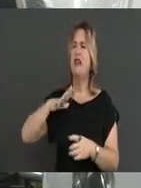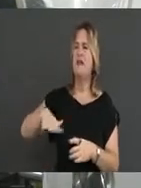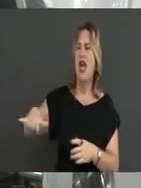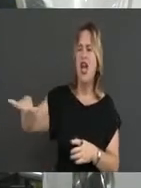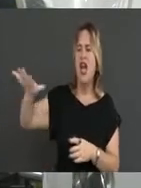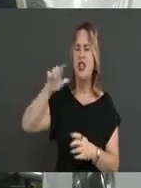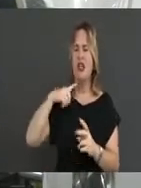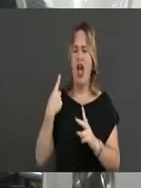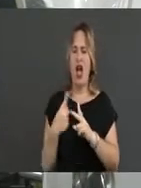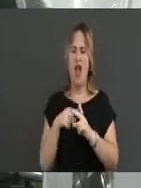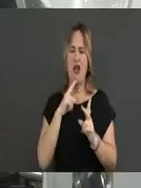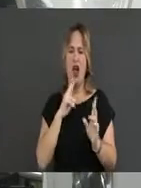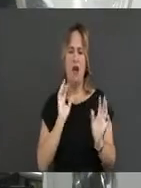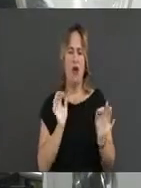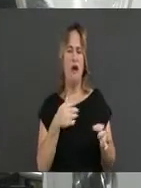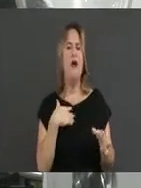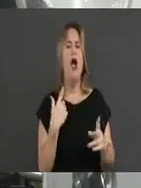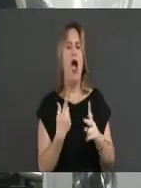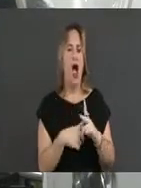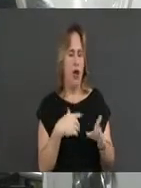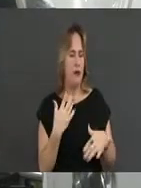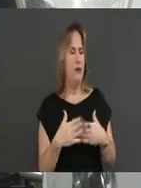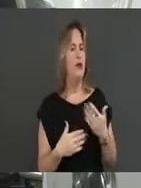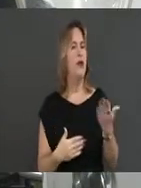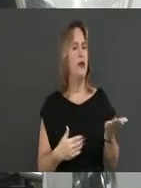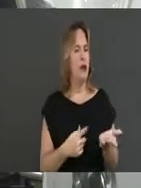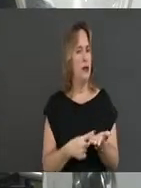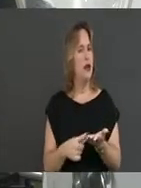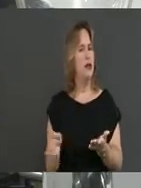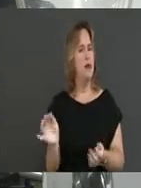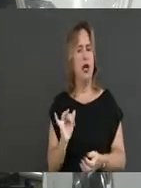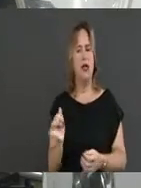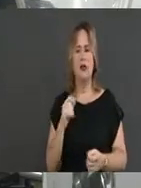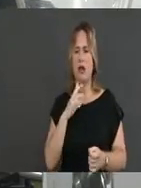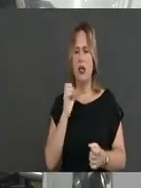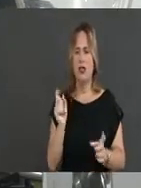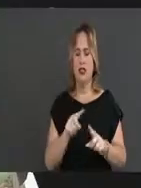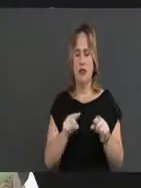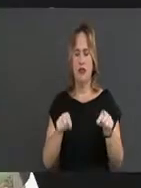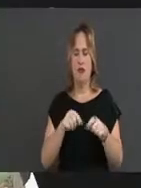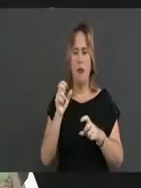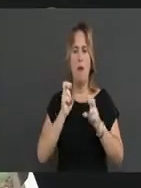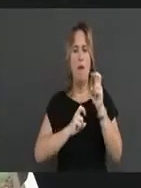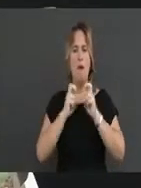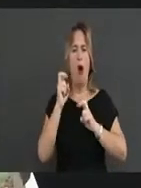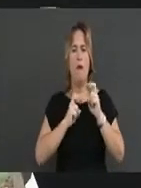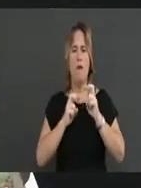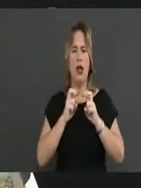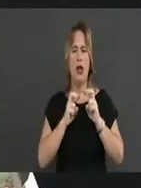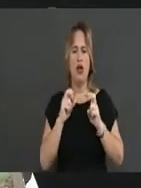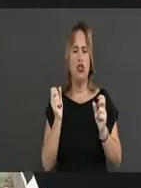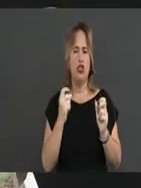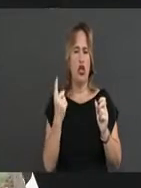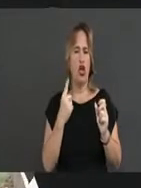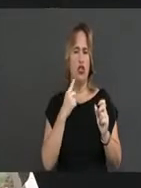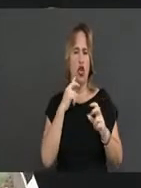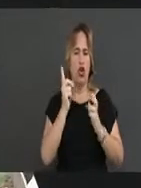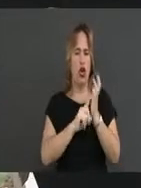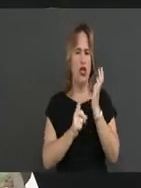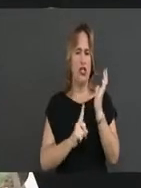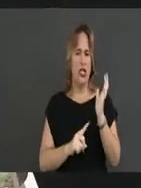vienen recibiendo, que hemos tenido dificultad en estas últimas semanas, de igual manera con los equipos de bombeo, no solamente la energía. Estos